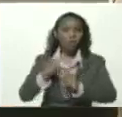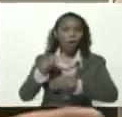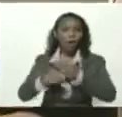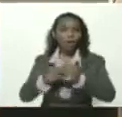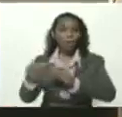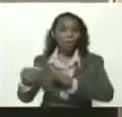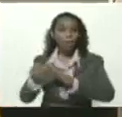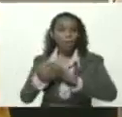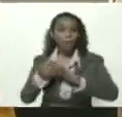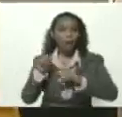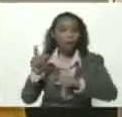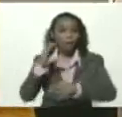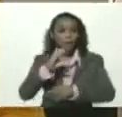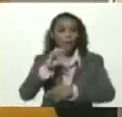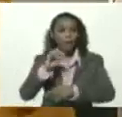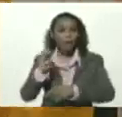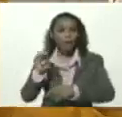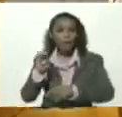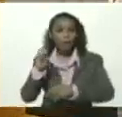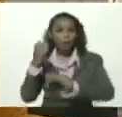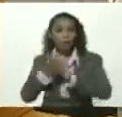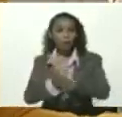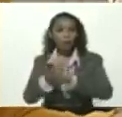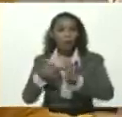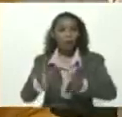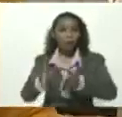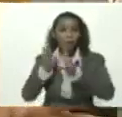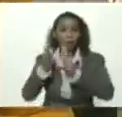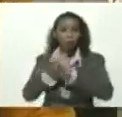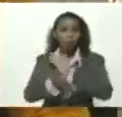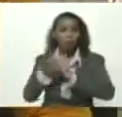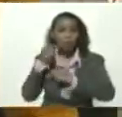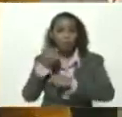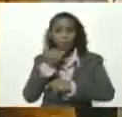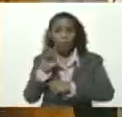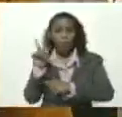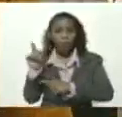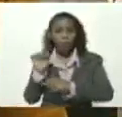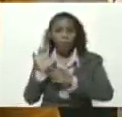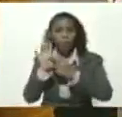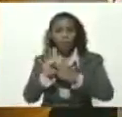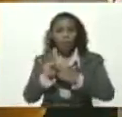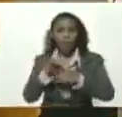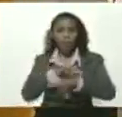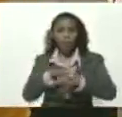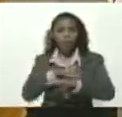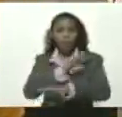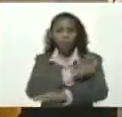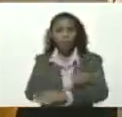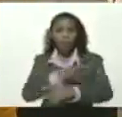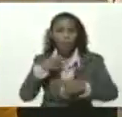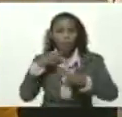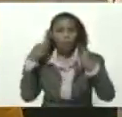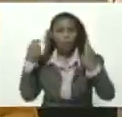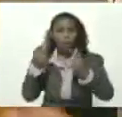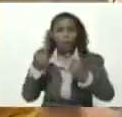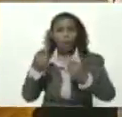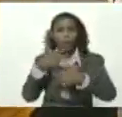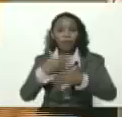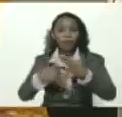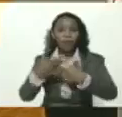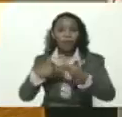a sedes del Consejo Nacional Electoral, como el reciente que fue revelado por el ministro del Poder Popular para Relaciones Interiores, Justicia y